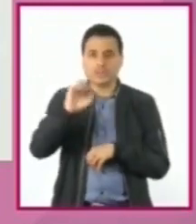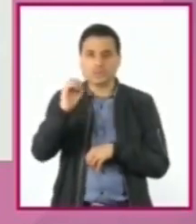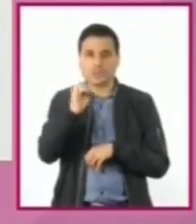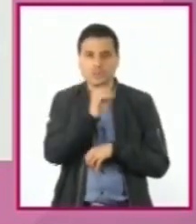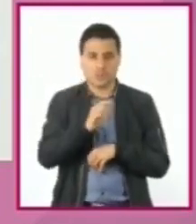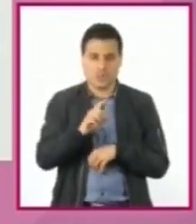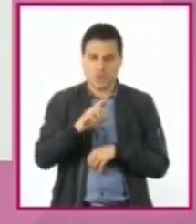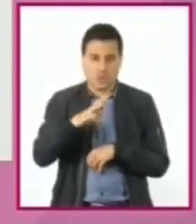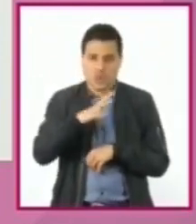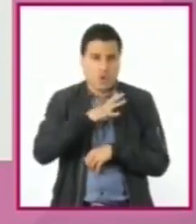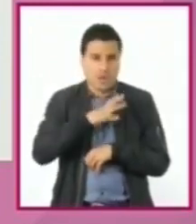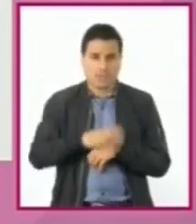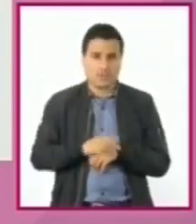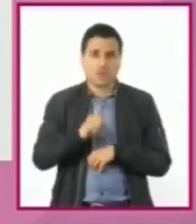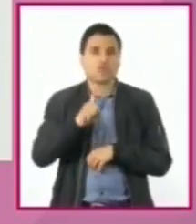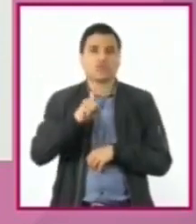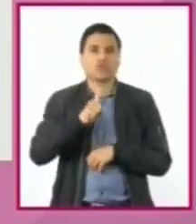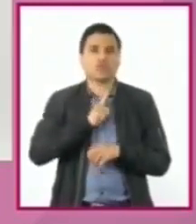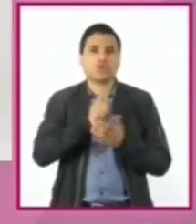Simplemente para llegar a un lugar.